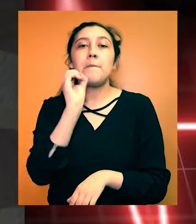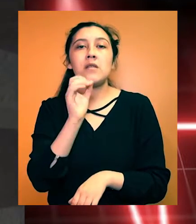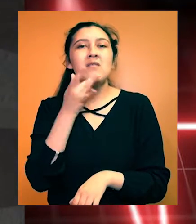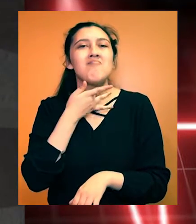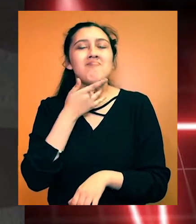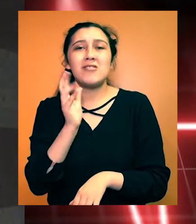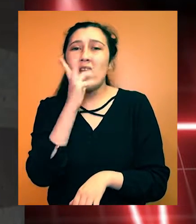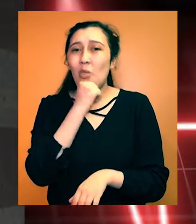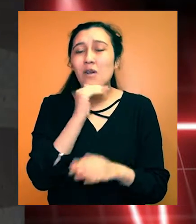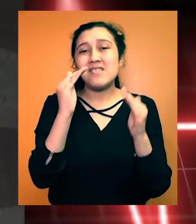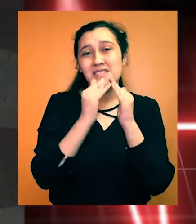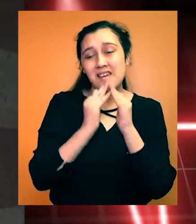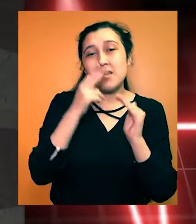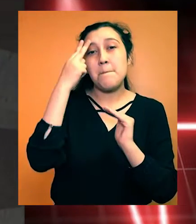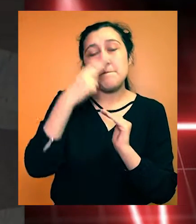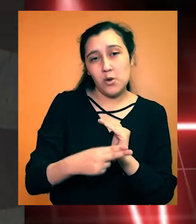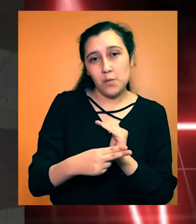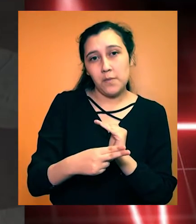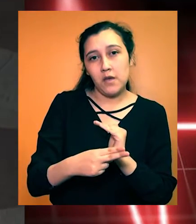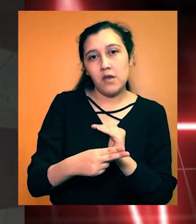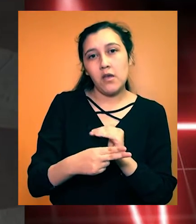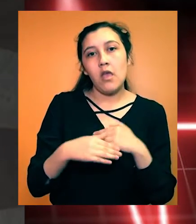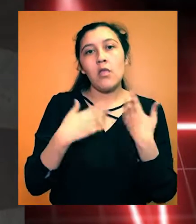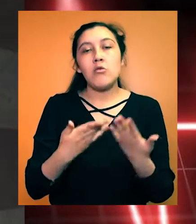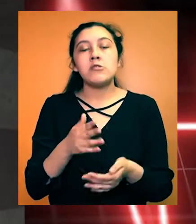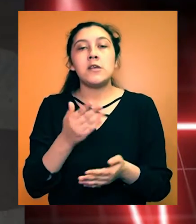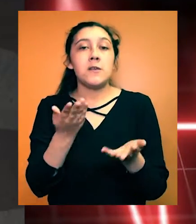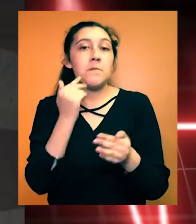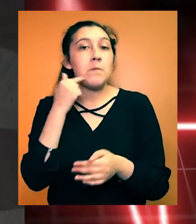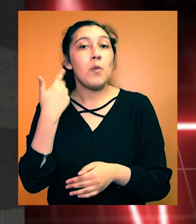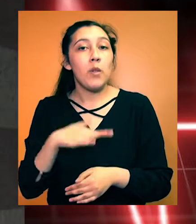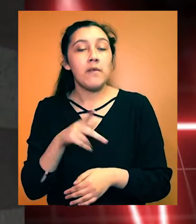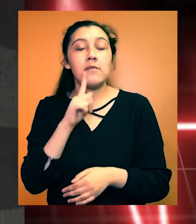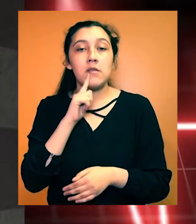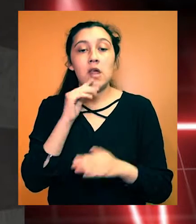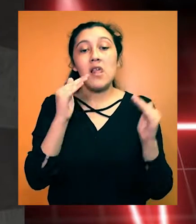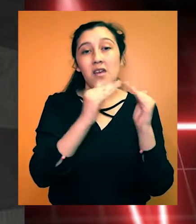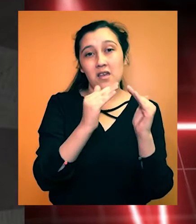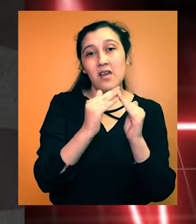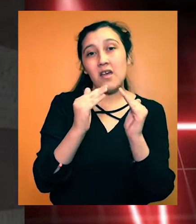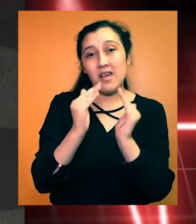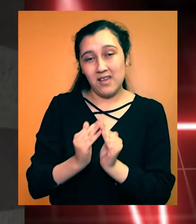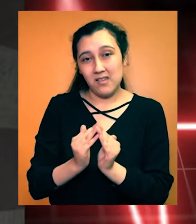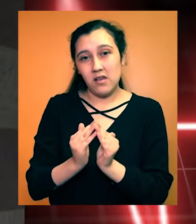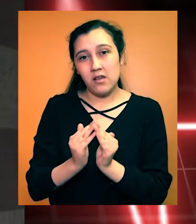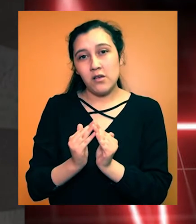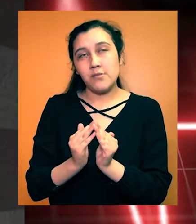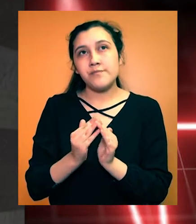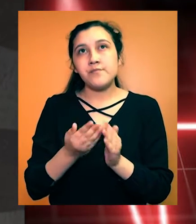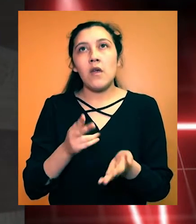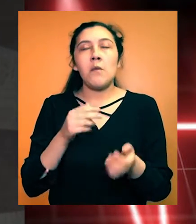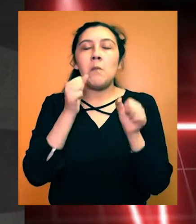la vivienda propia y tener, cumplir, ver sus sueños cumplidos de tener su vivienda, de la cual nosotros vemos que la